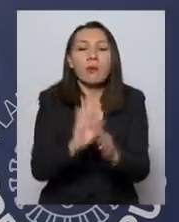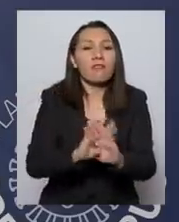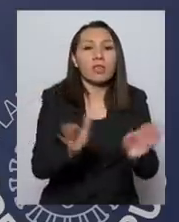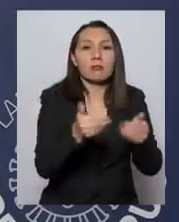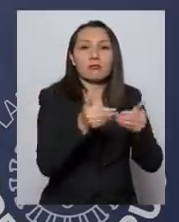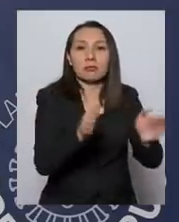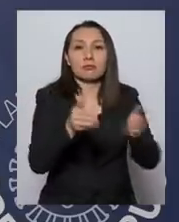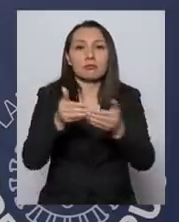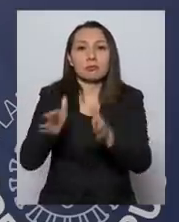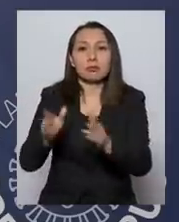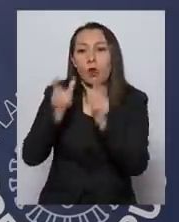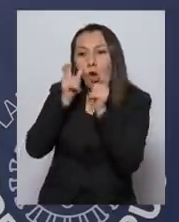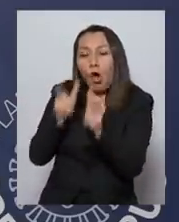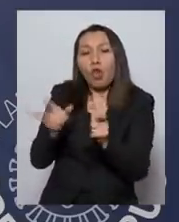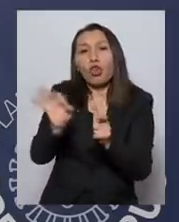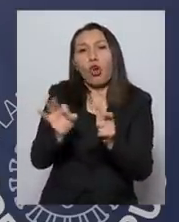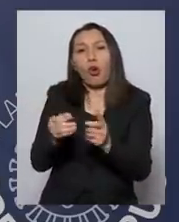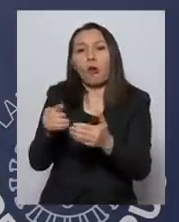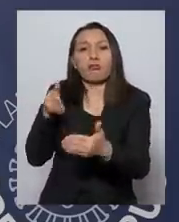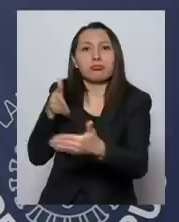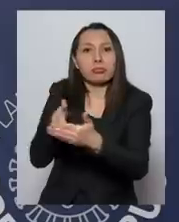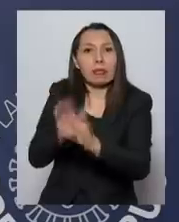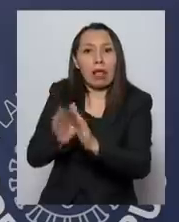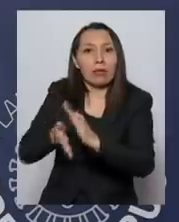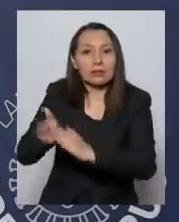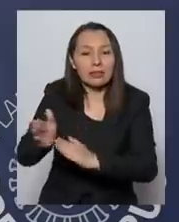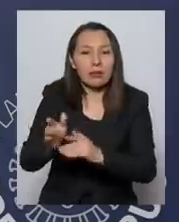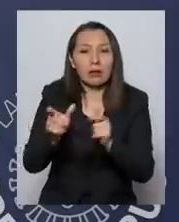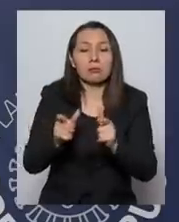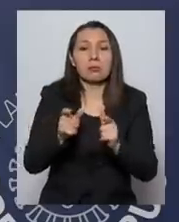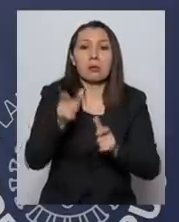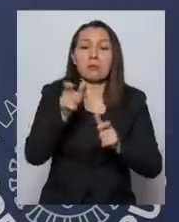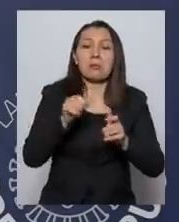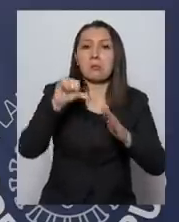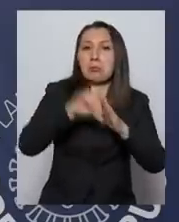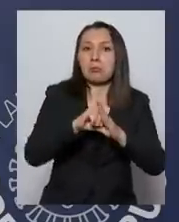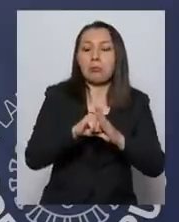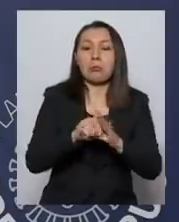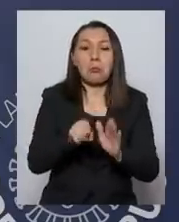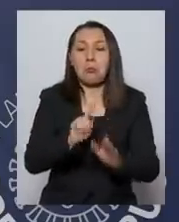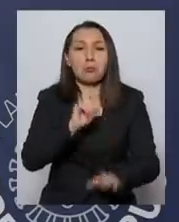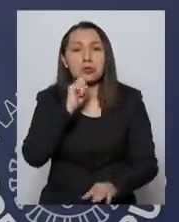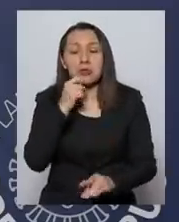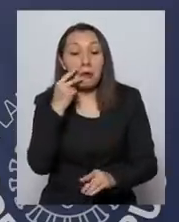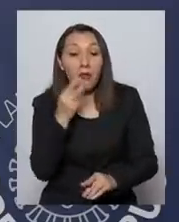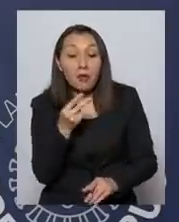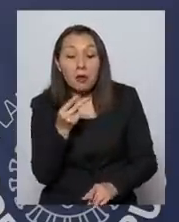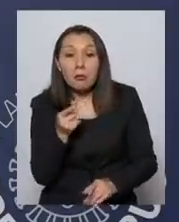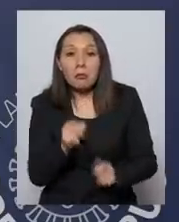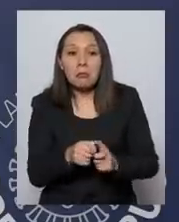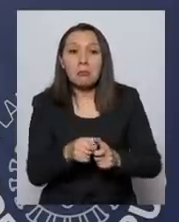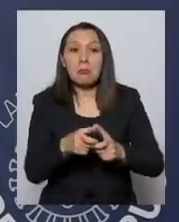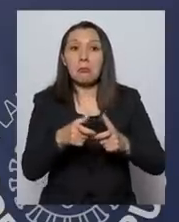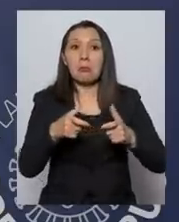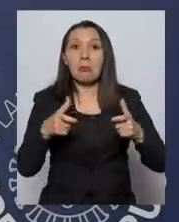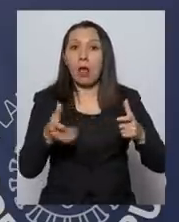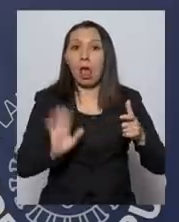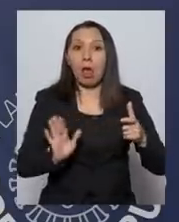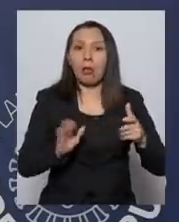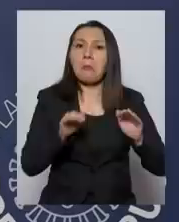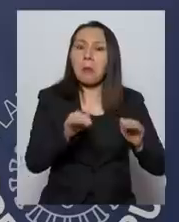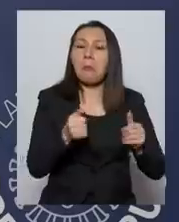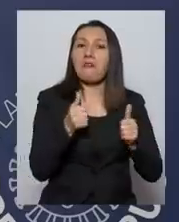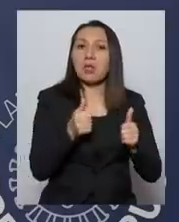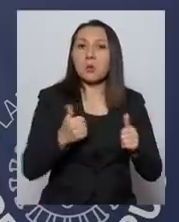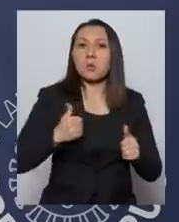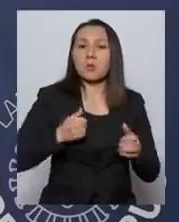de control o confinamiento, y ello no ha significado que haya vuelto a aparecer nuevos casos,